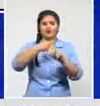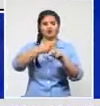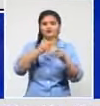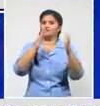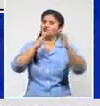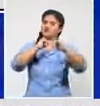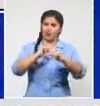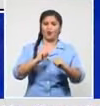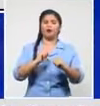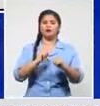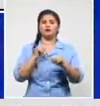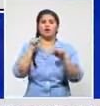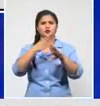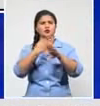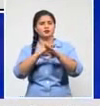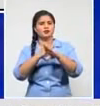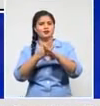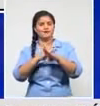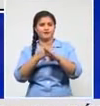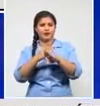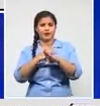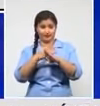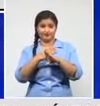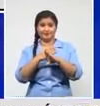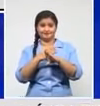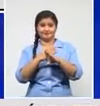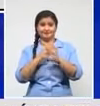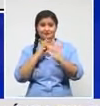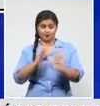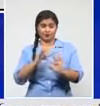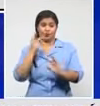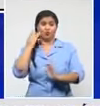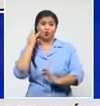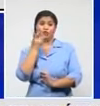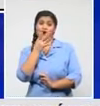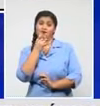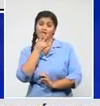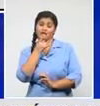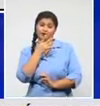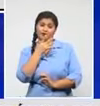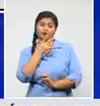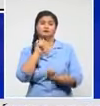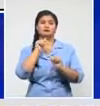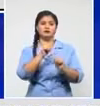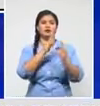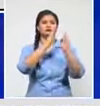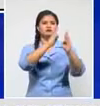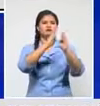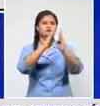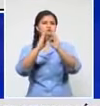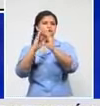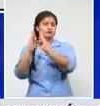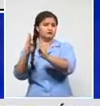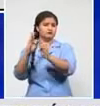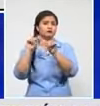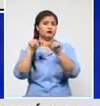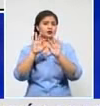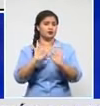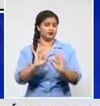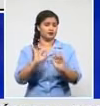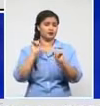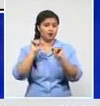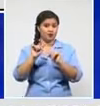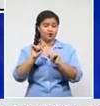la enfermedad. Y ahí como más o menos se ve, pues Pinar del